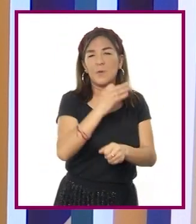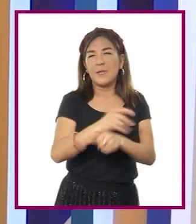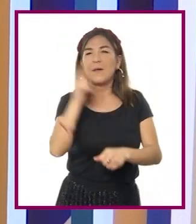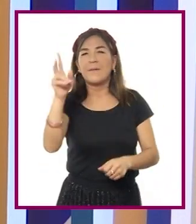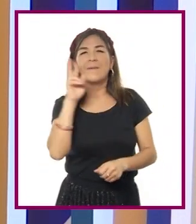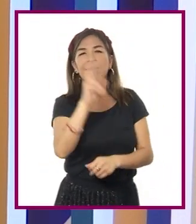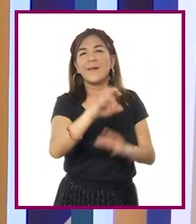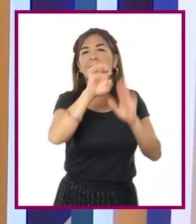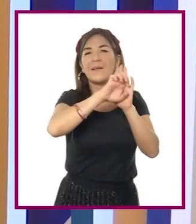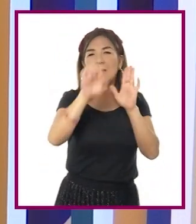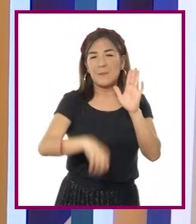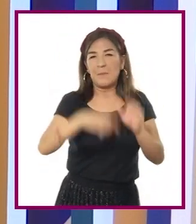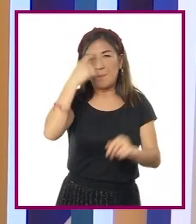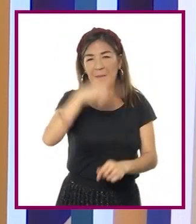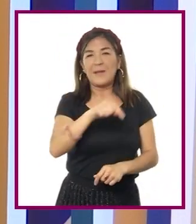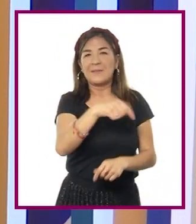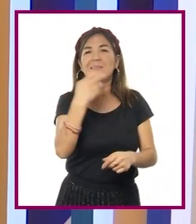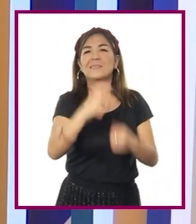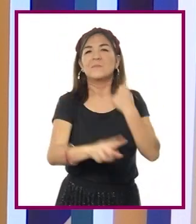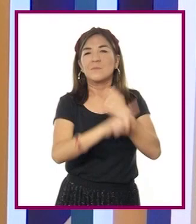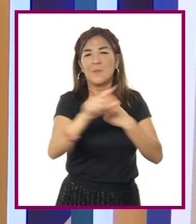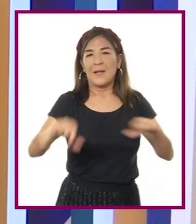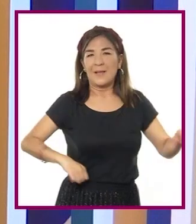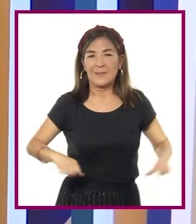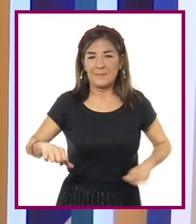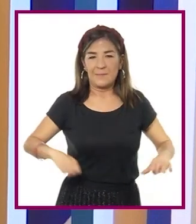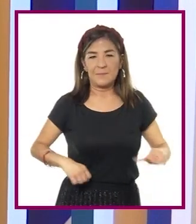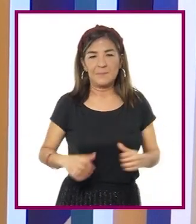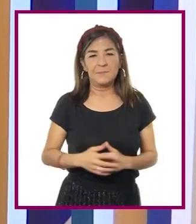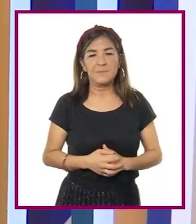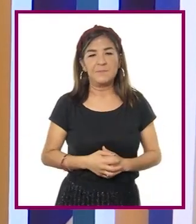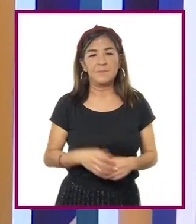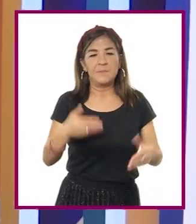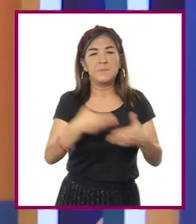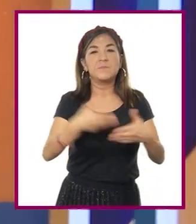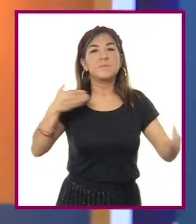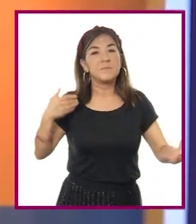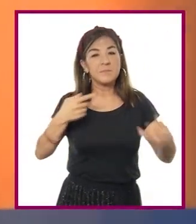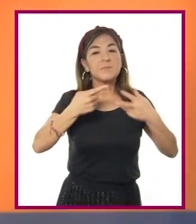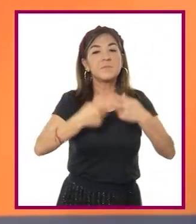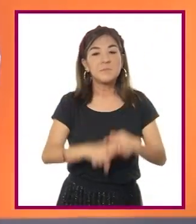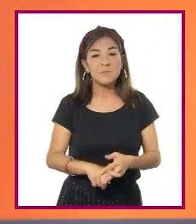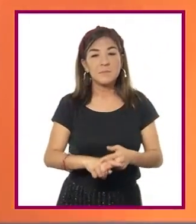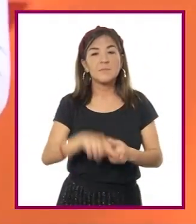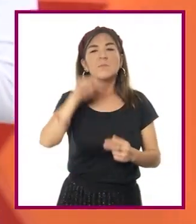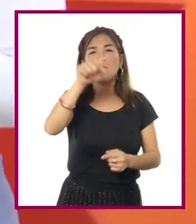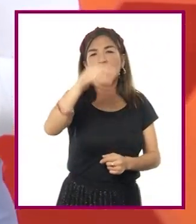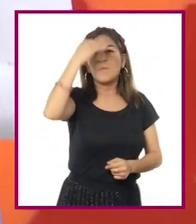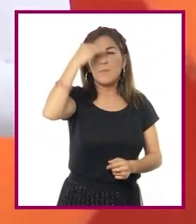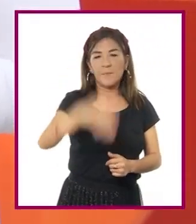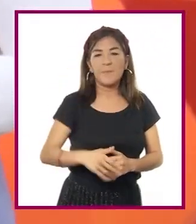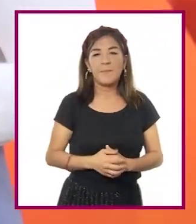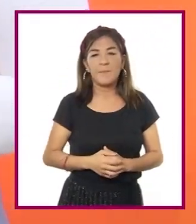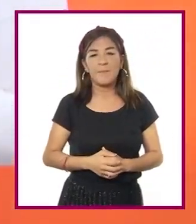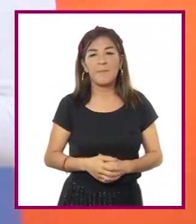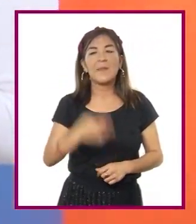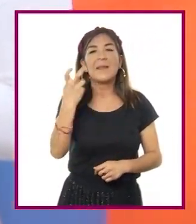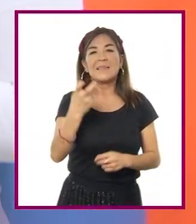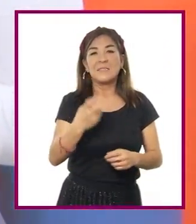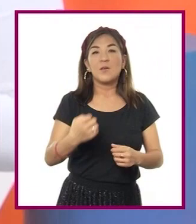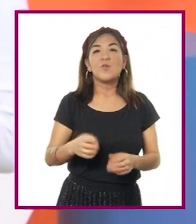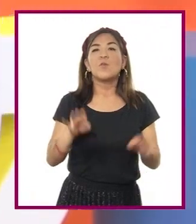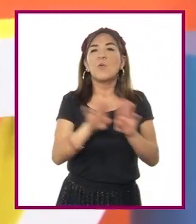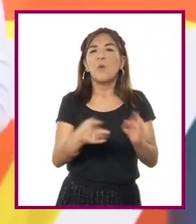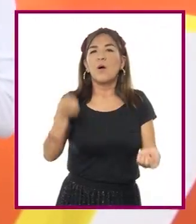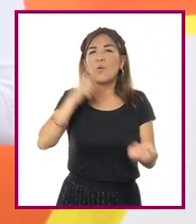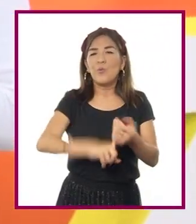un ejemplo de este tipo de situaciones. Antes de continuar, ¿sabían que a la fuerza que ejerce